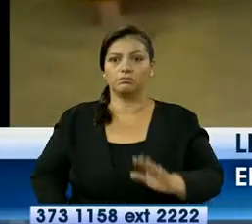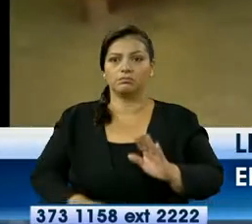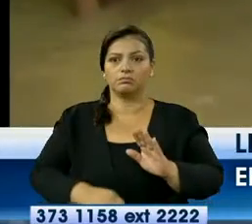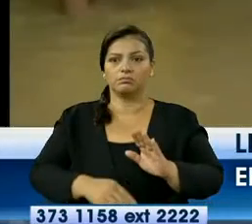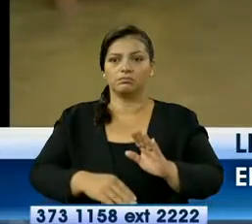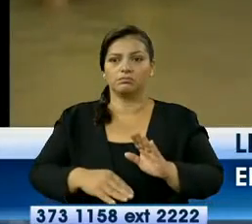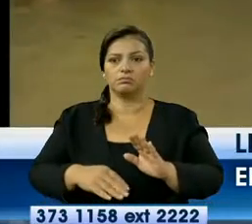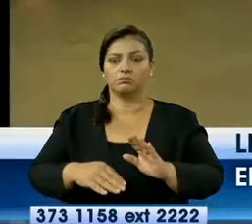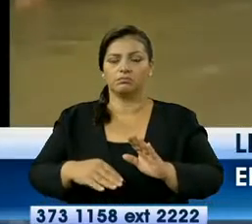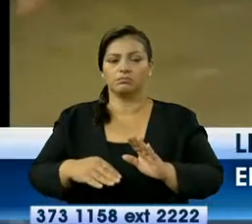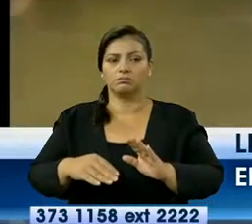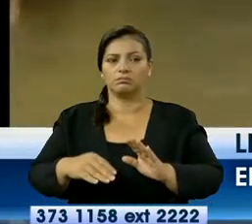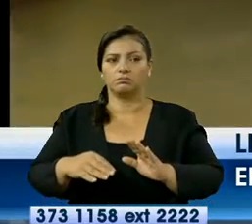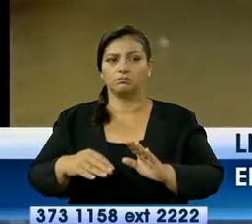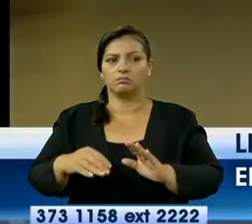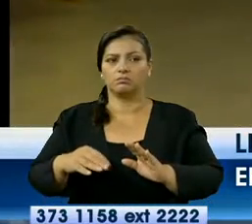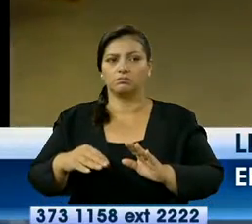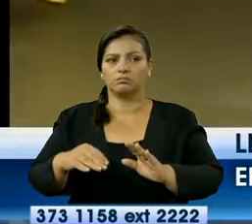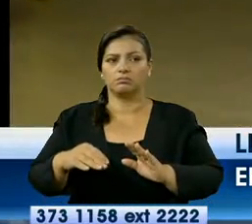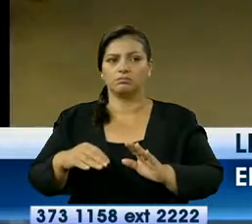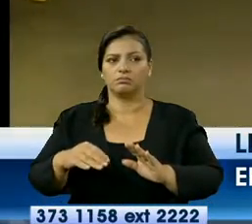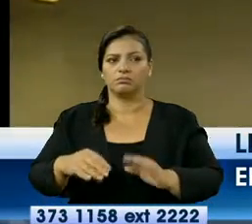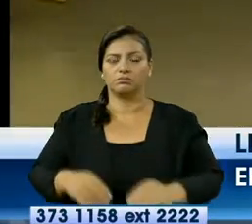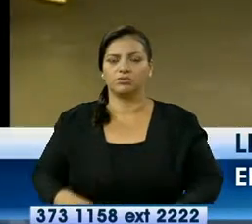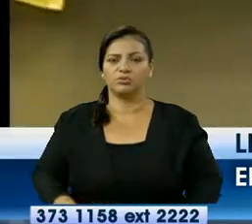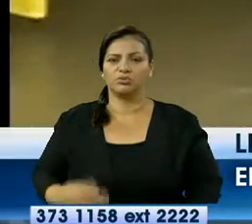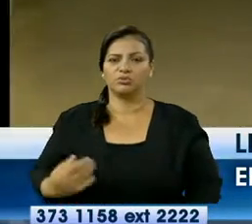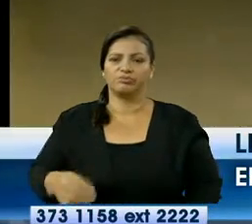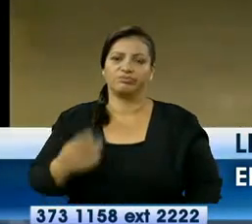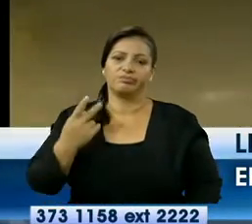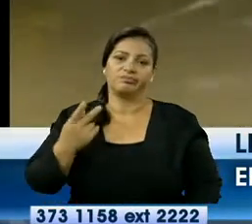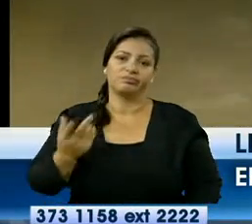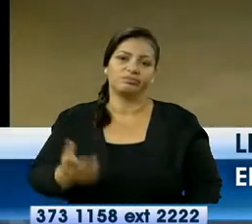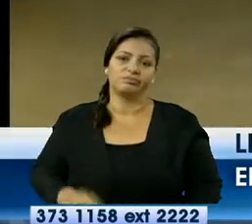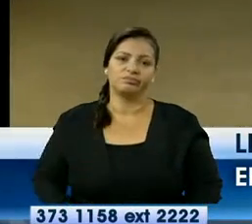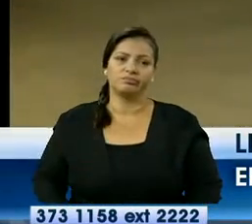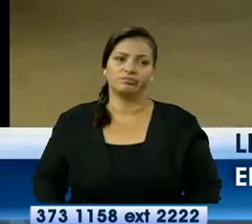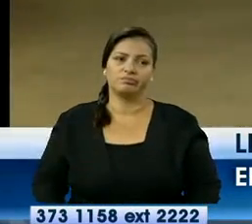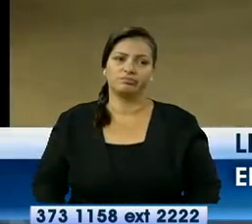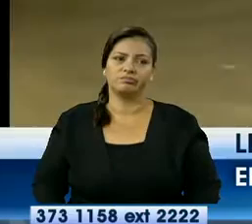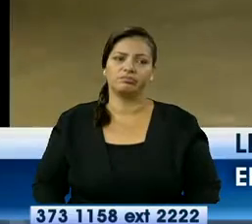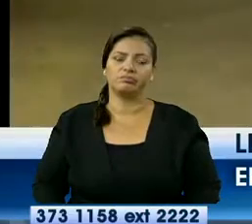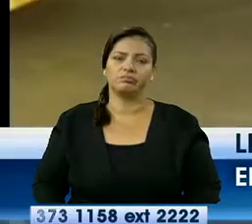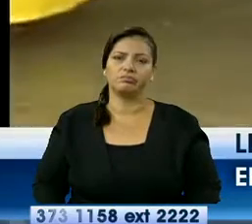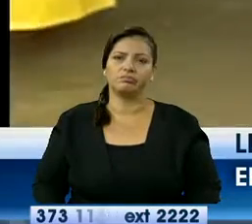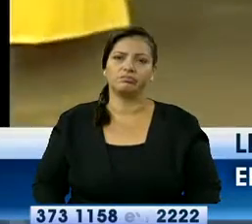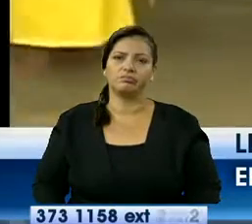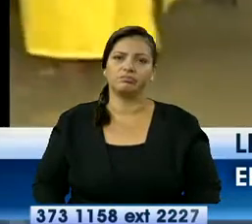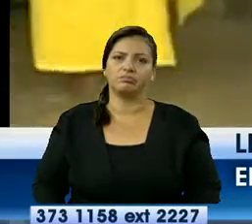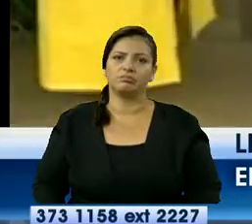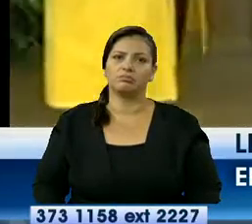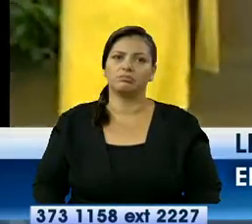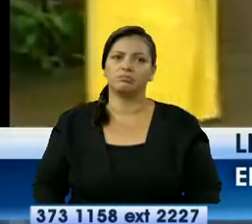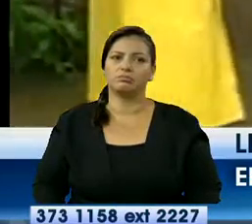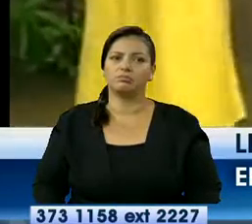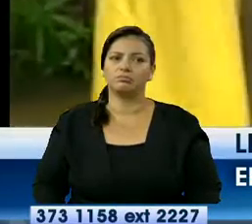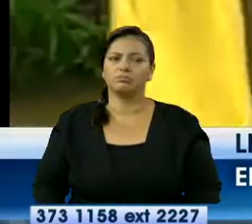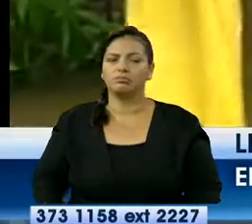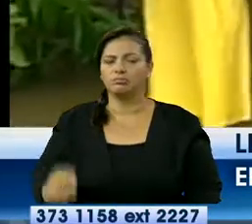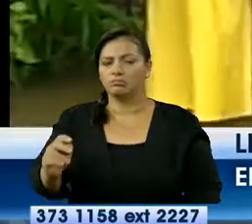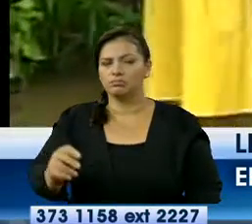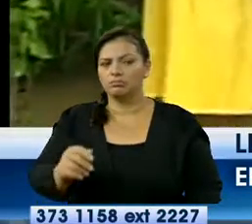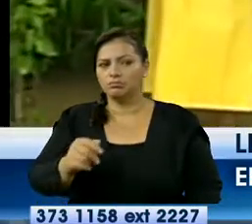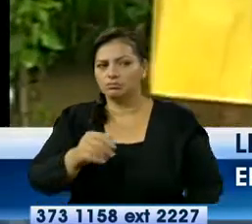ya, estamos mojados, mejor dicho. Observen ahí cómo cae el agua de las botas. A ver, amigo, aquí veo la huella de agua.